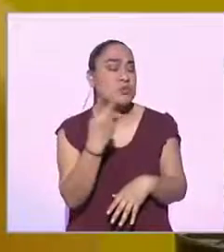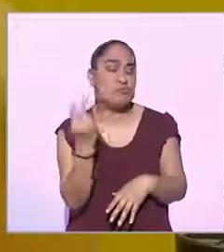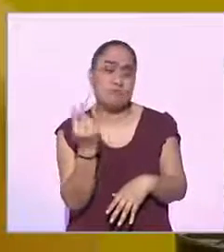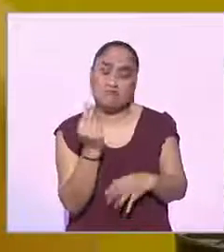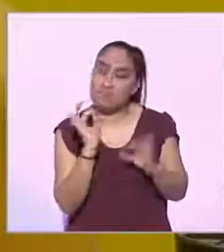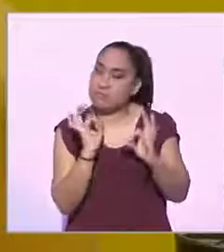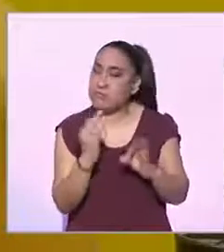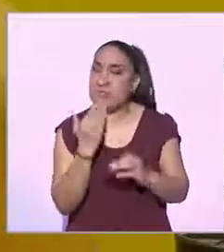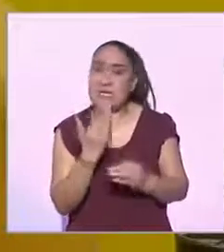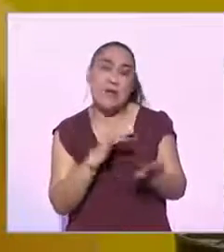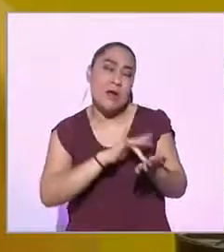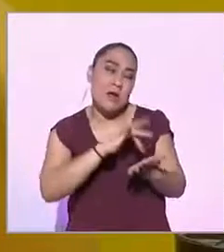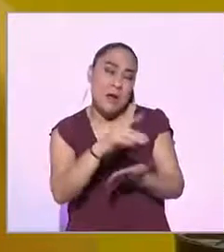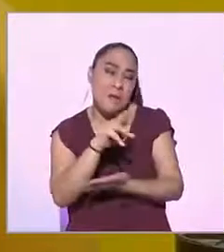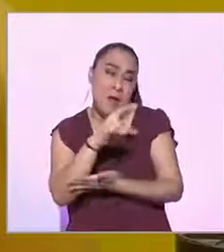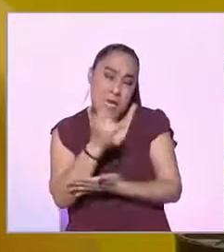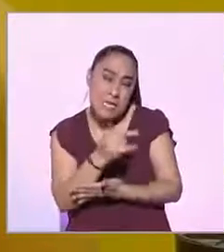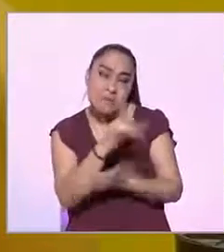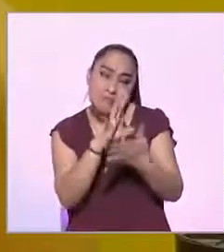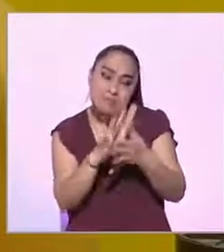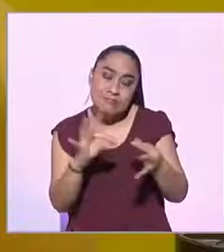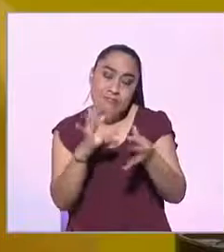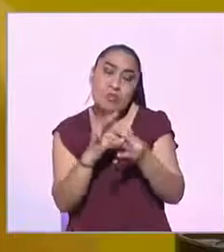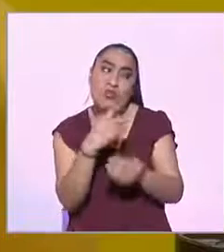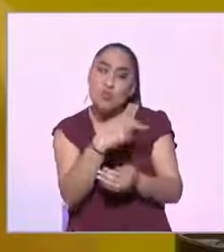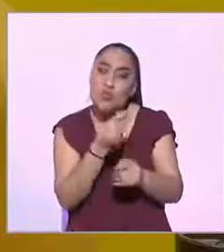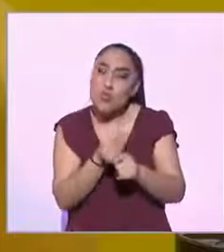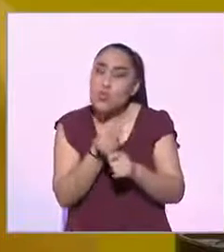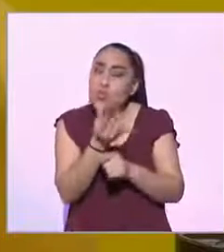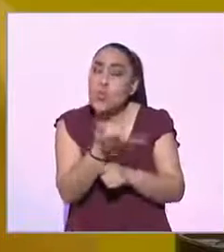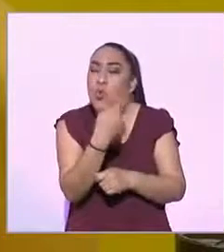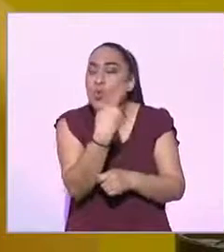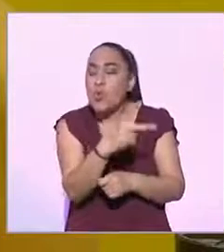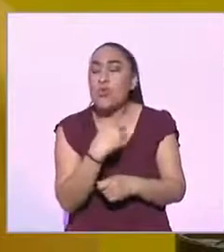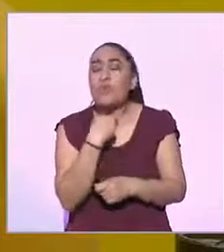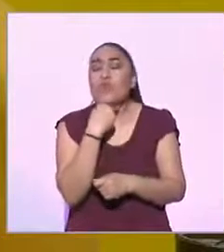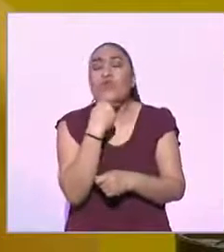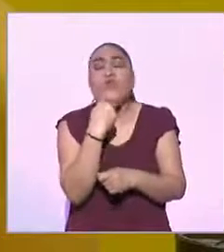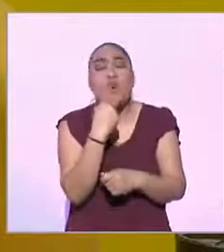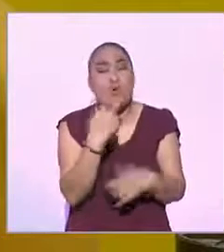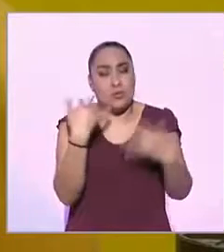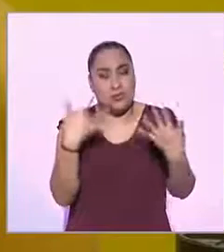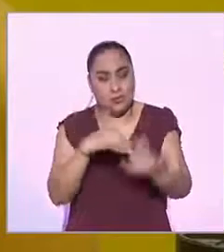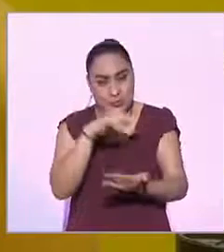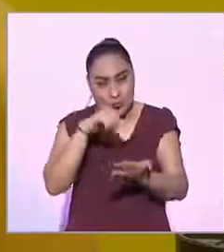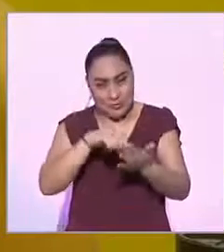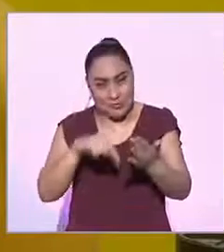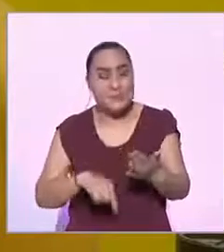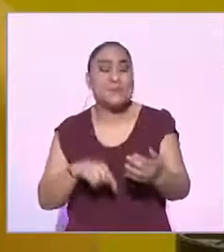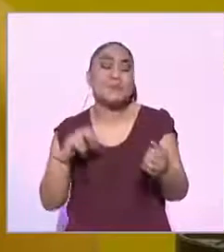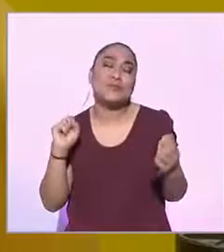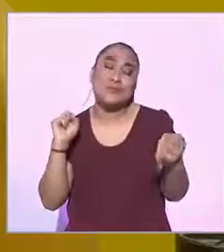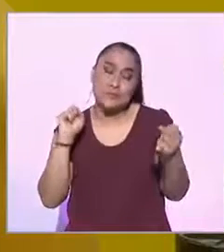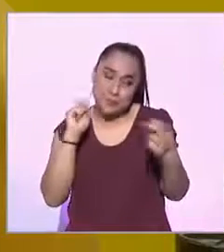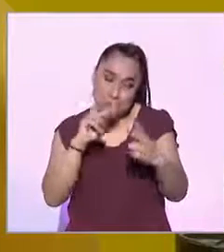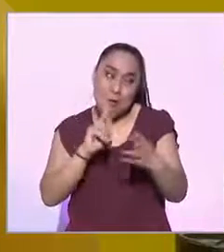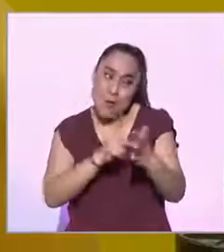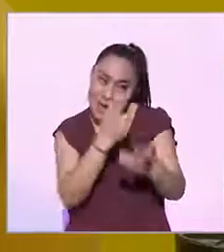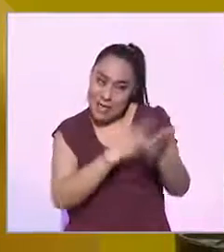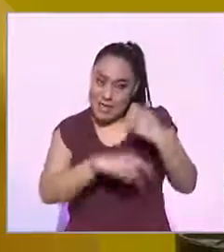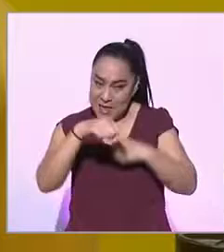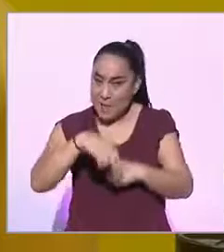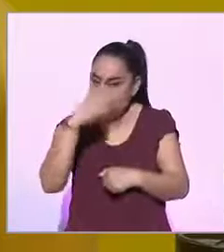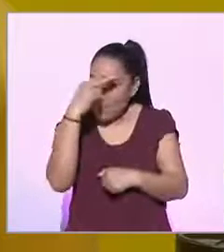Extraordinaria, Mari, muchísimas gracias por tus palabras y compartir tu maravillosa voz en este espacio. Te esperamos de regreso a México